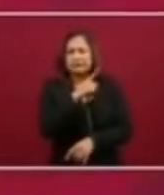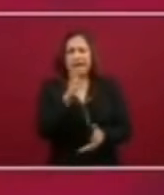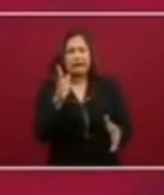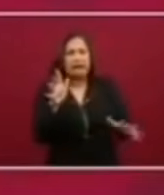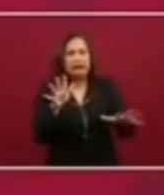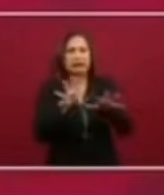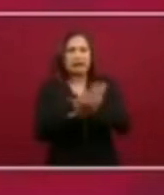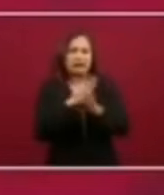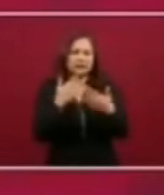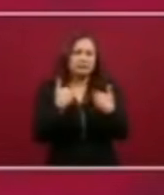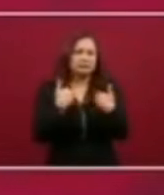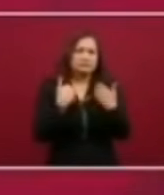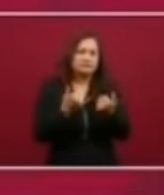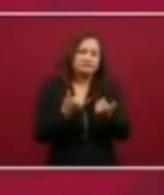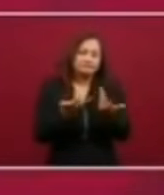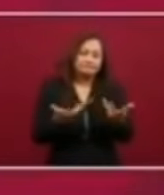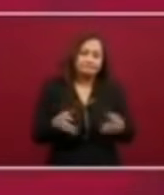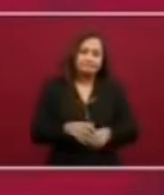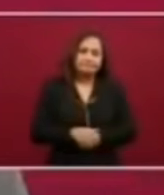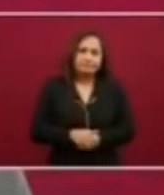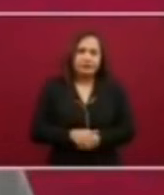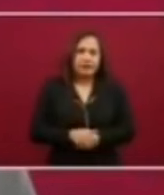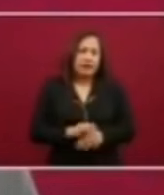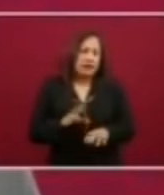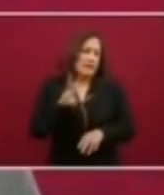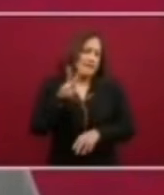rectificación, si no de inmediato,